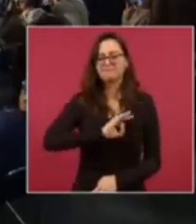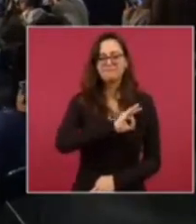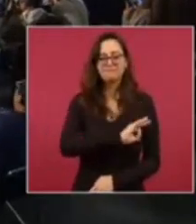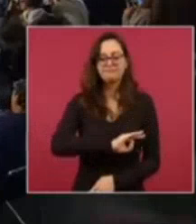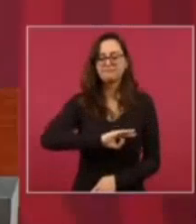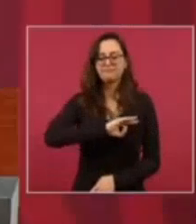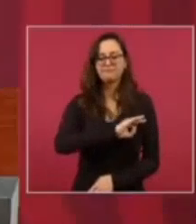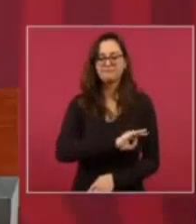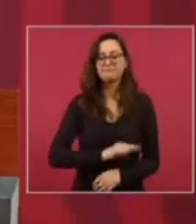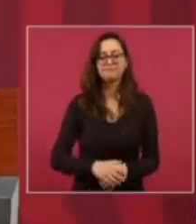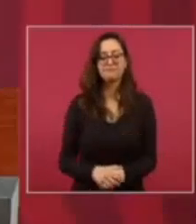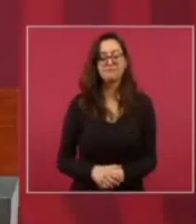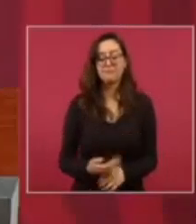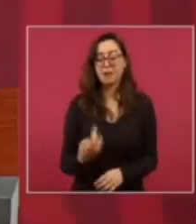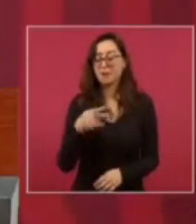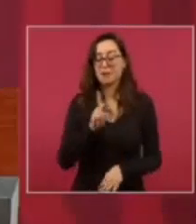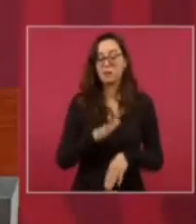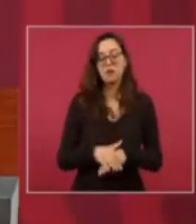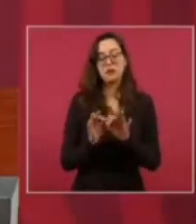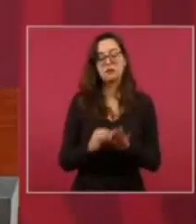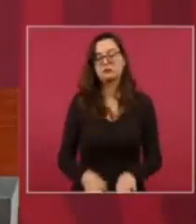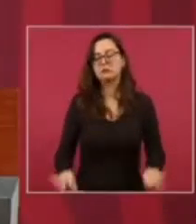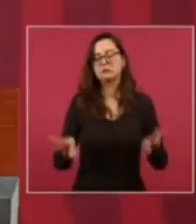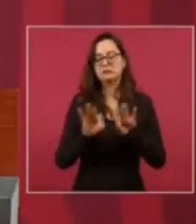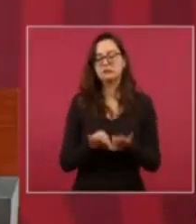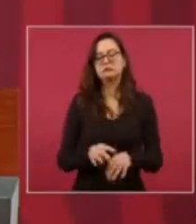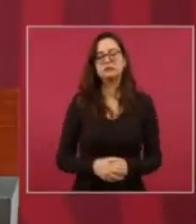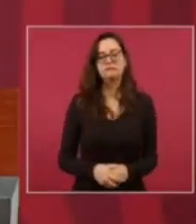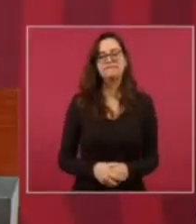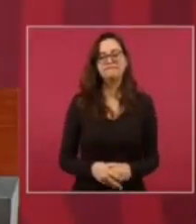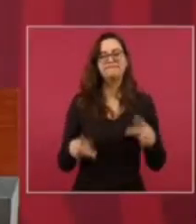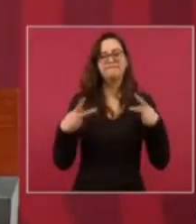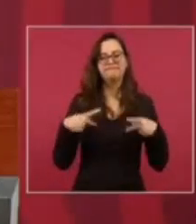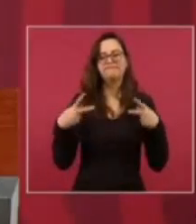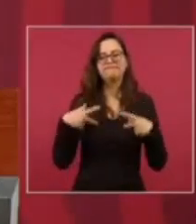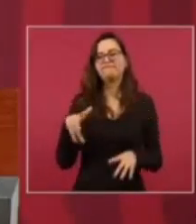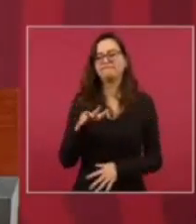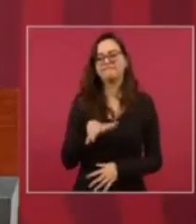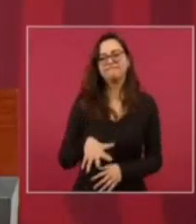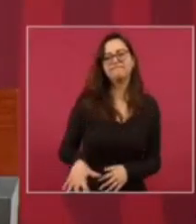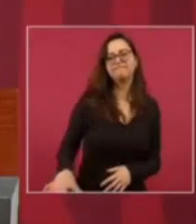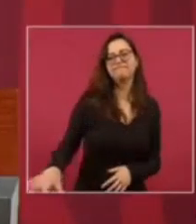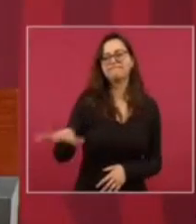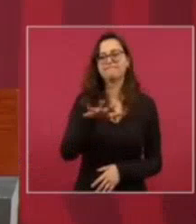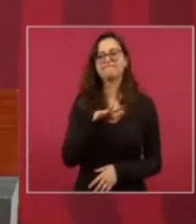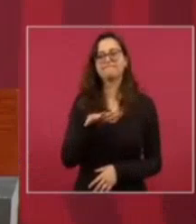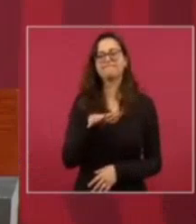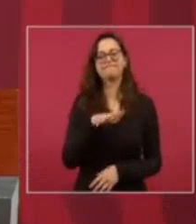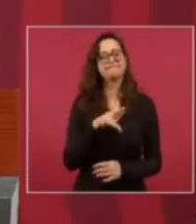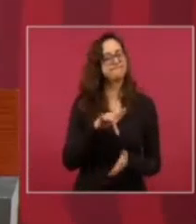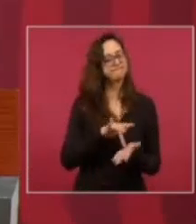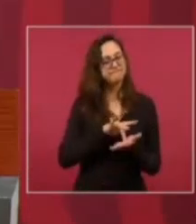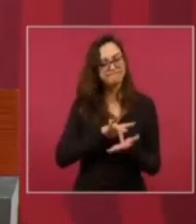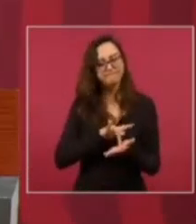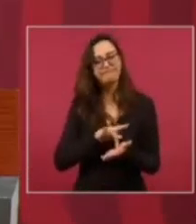y sobre todo muy agradecido con la gente, con todos,